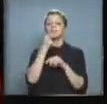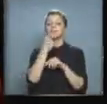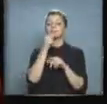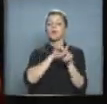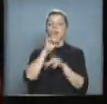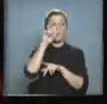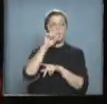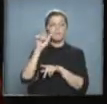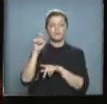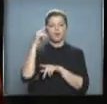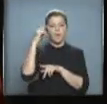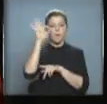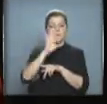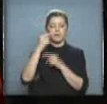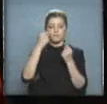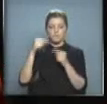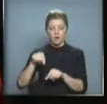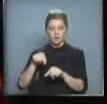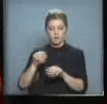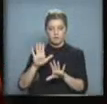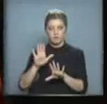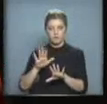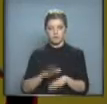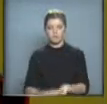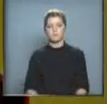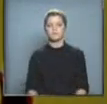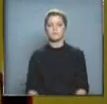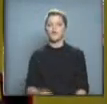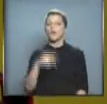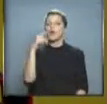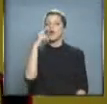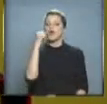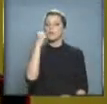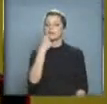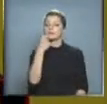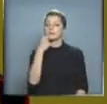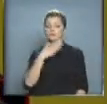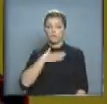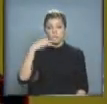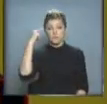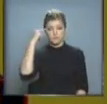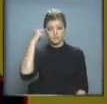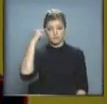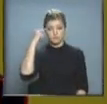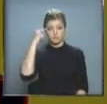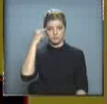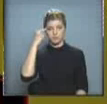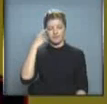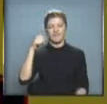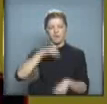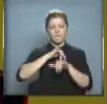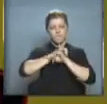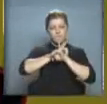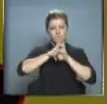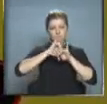¿Quién? Germán, ¿no? Ya, uno con remera. Ok. Bueno, yo lo que opino es que principalmente hay muy poca información